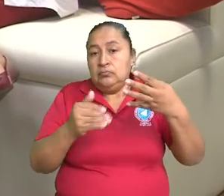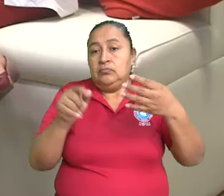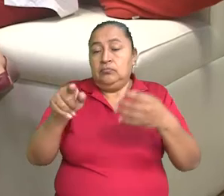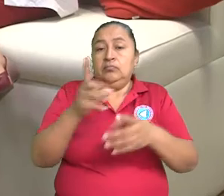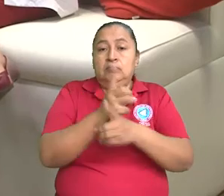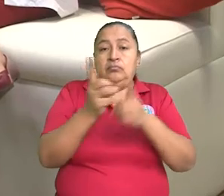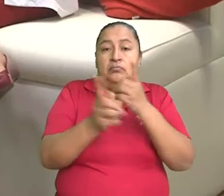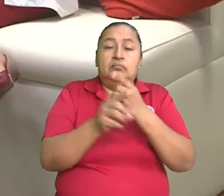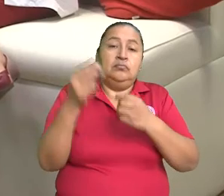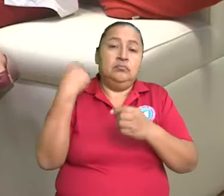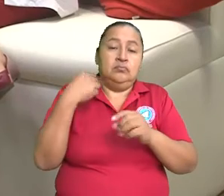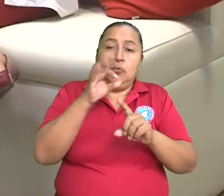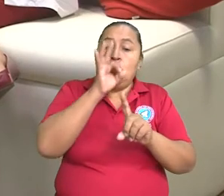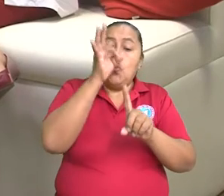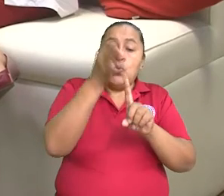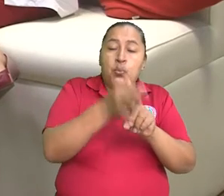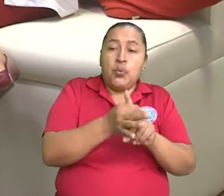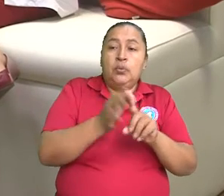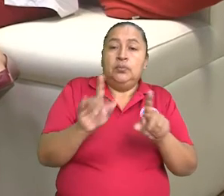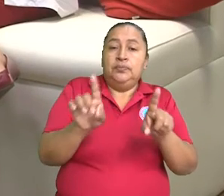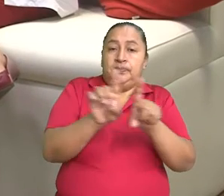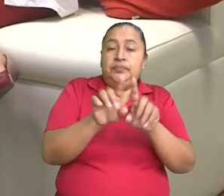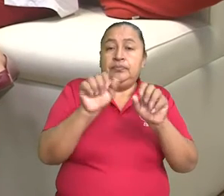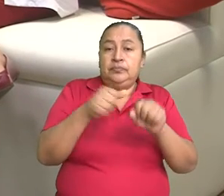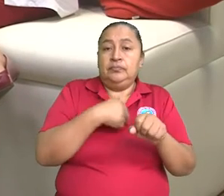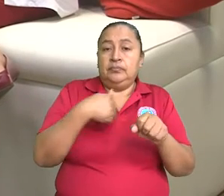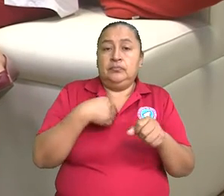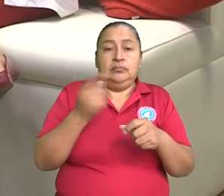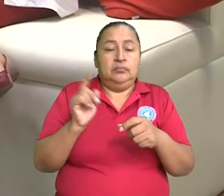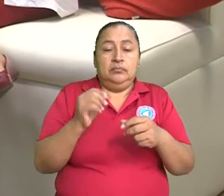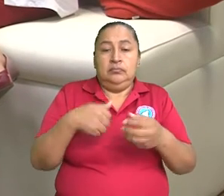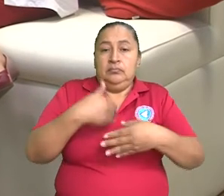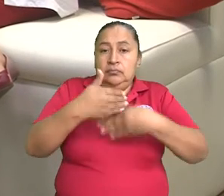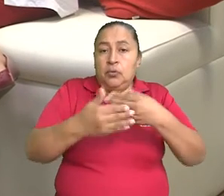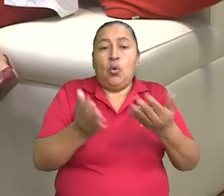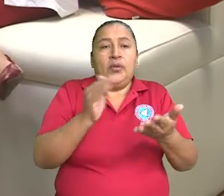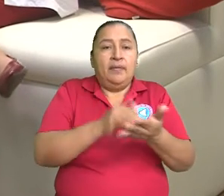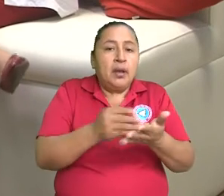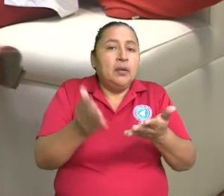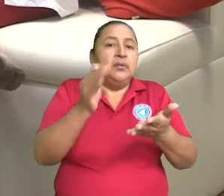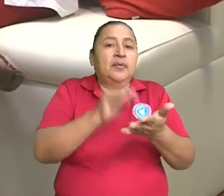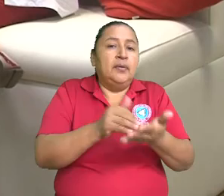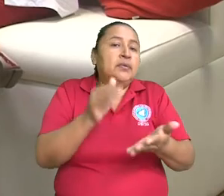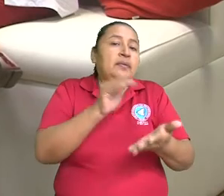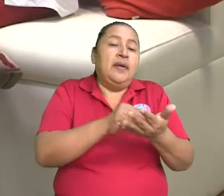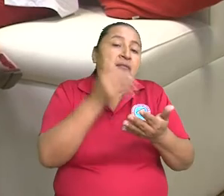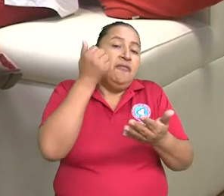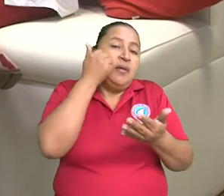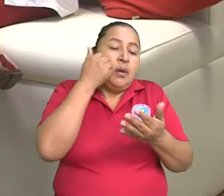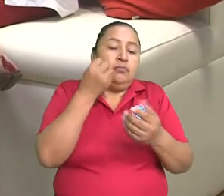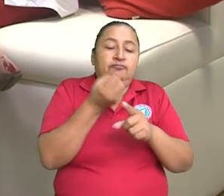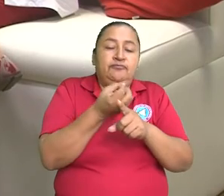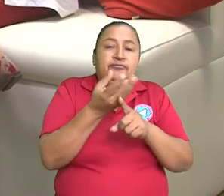tiene que usar preservativo con su pareja. Así es. Porque si no, va a estar en constante